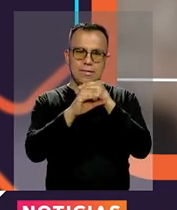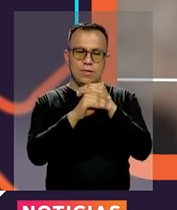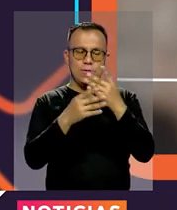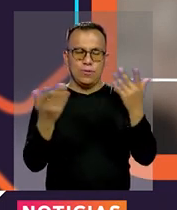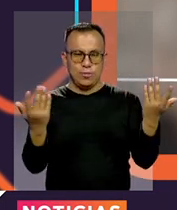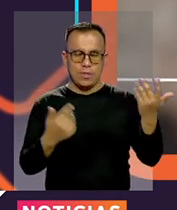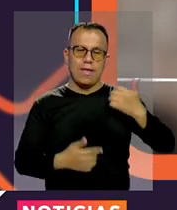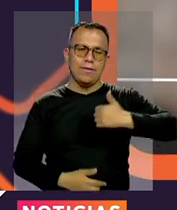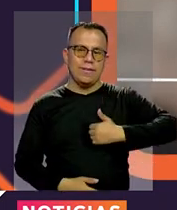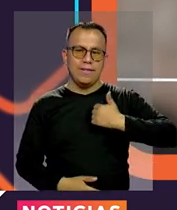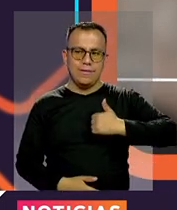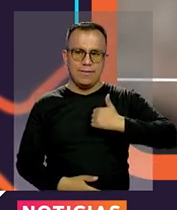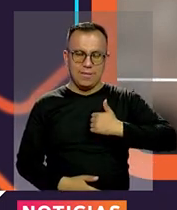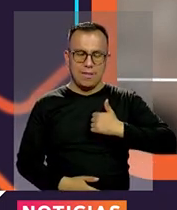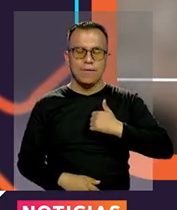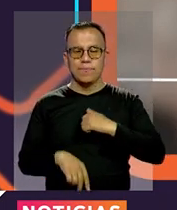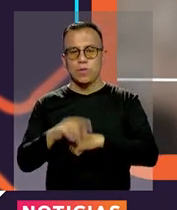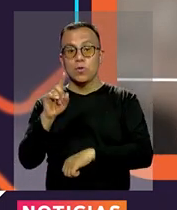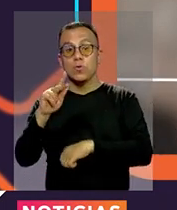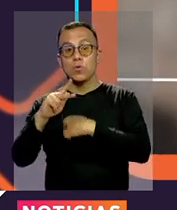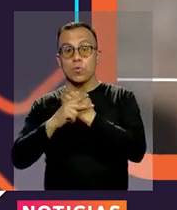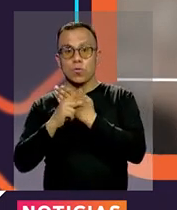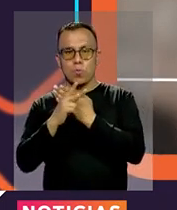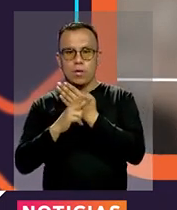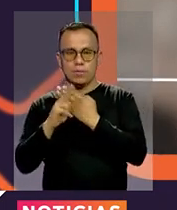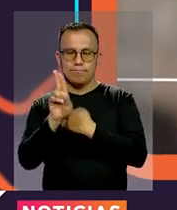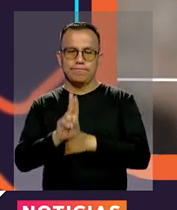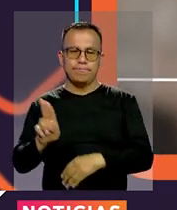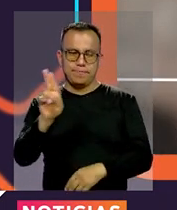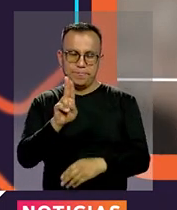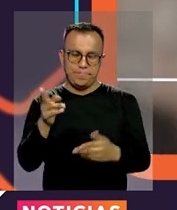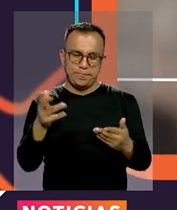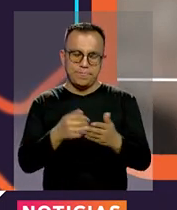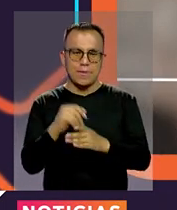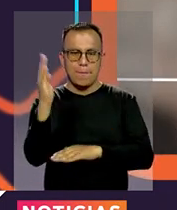clásico del Río de la Plata entre Argentina y Uruguay en el Estadio Nacional de Brasilia.